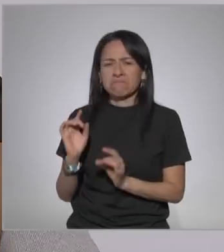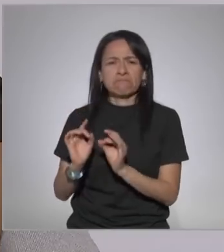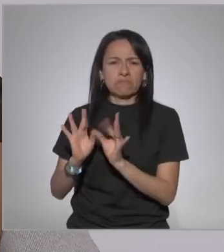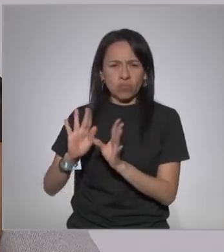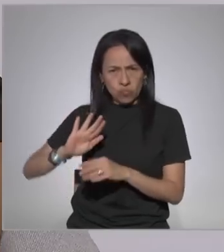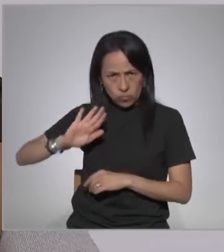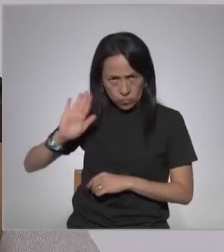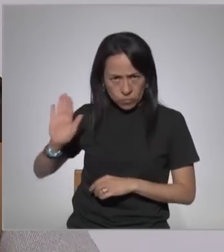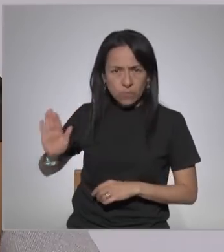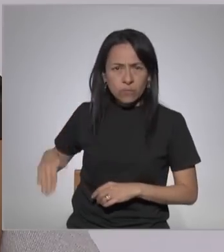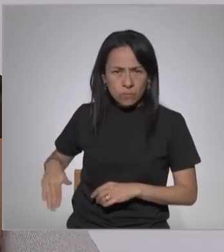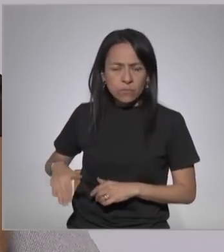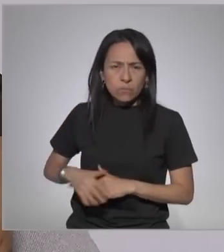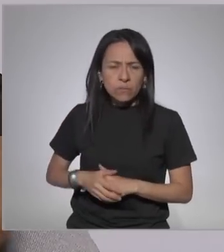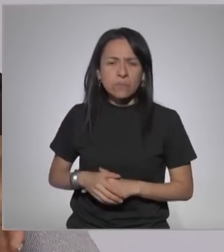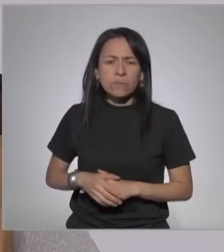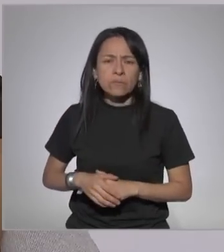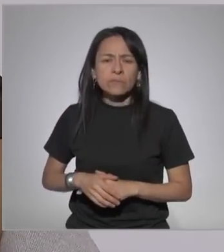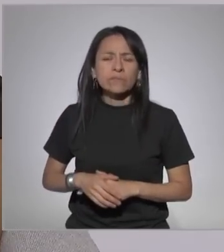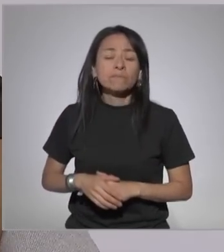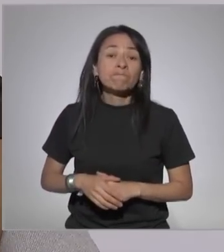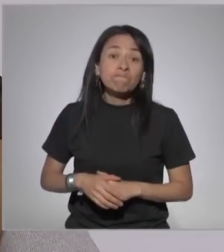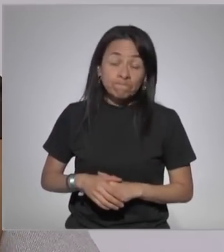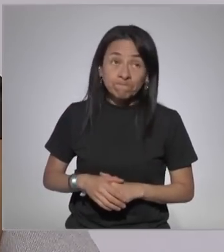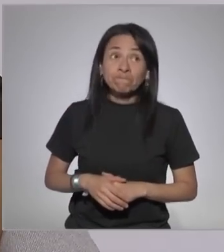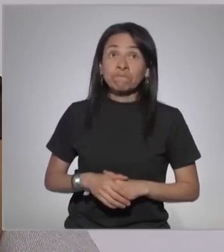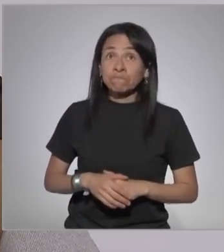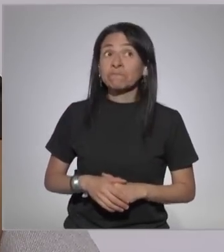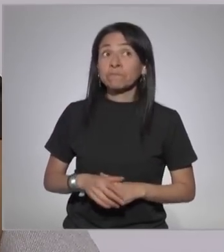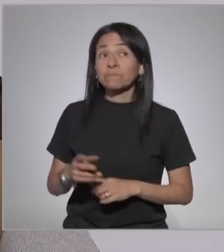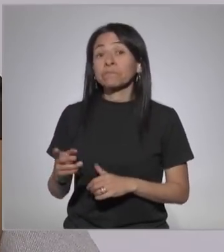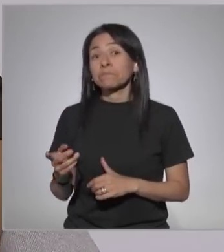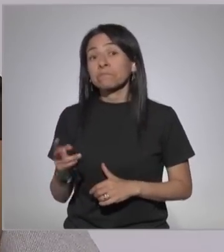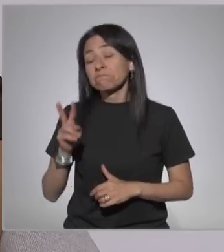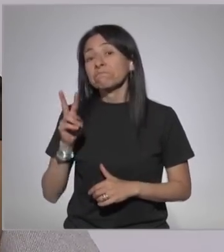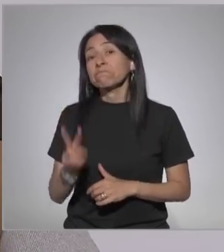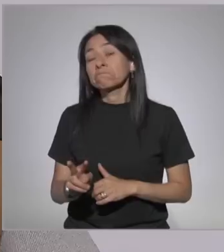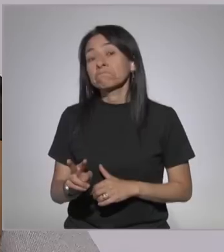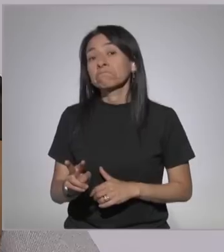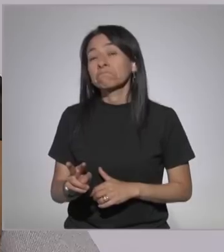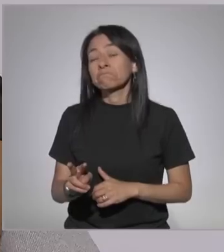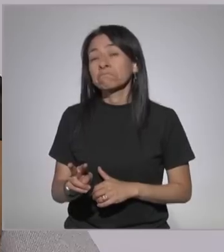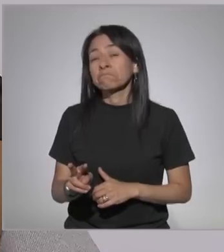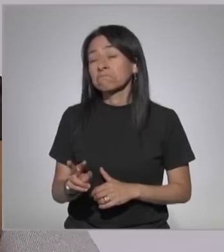teniendo una vida muy prolongada de